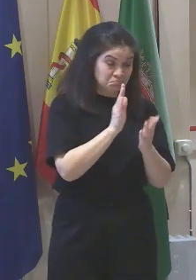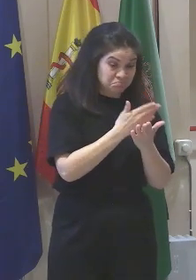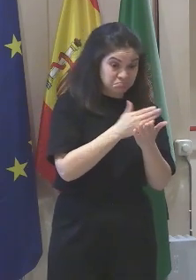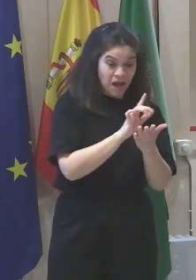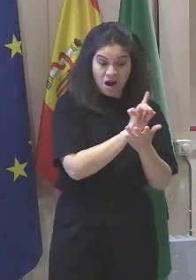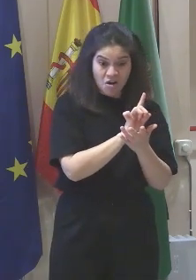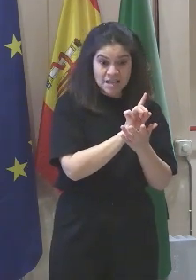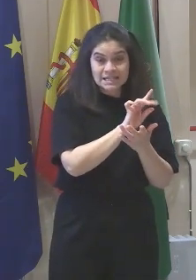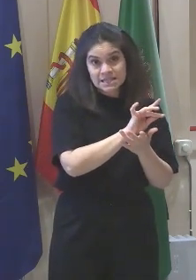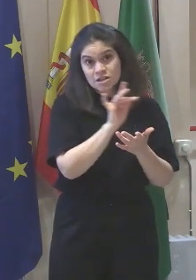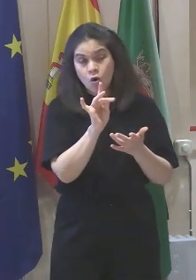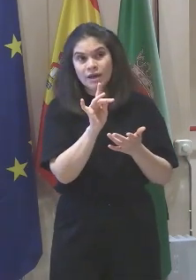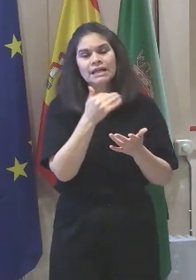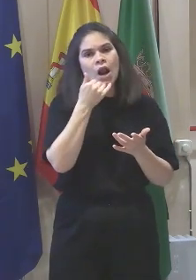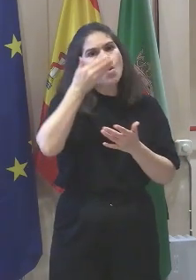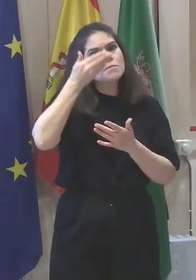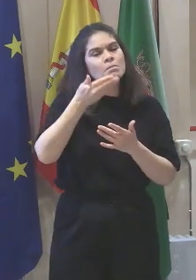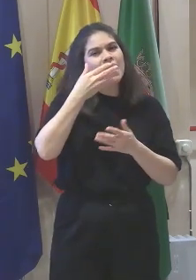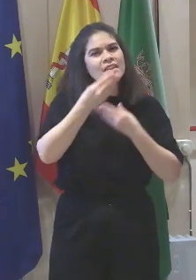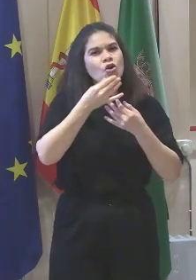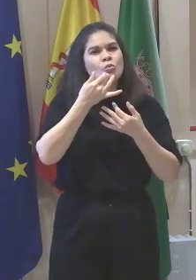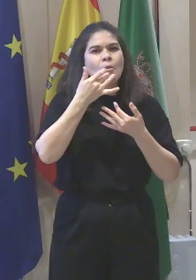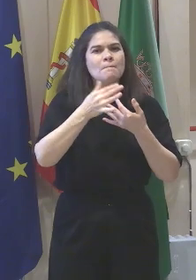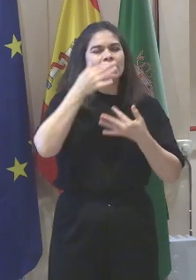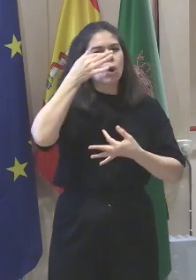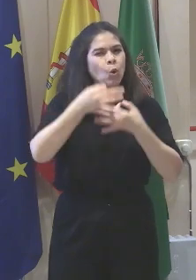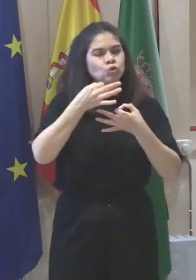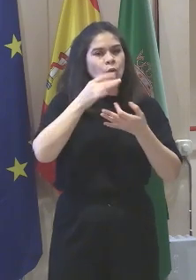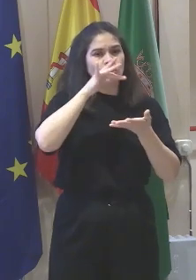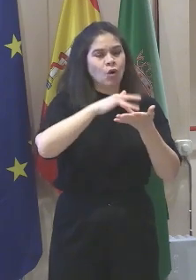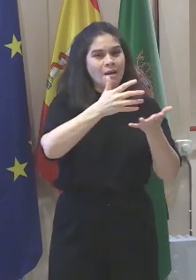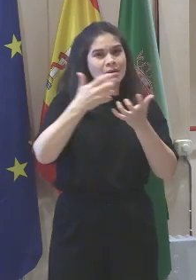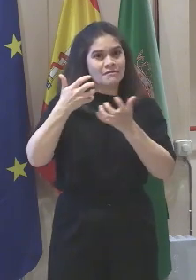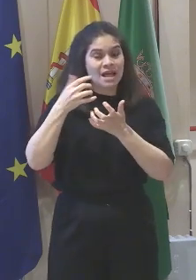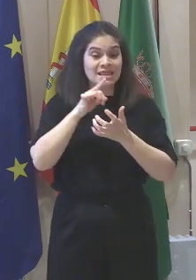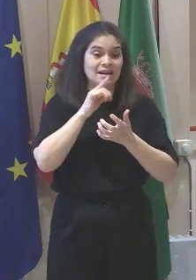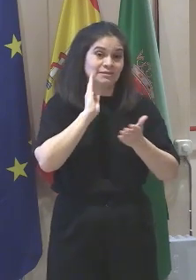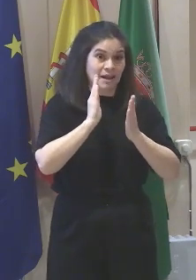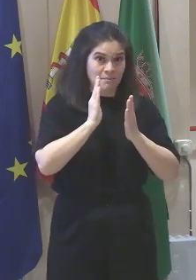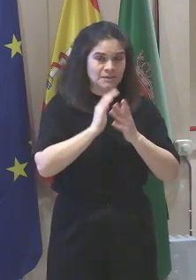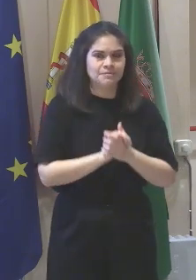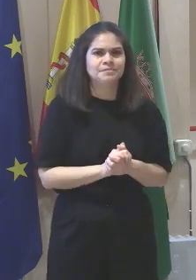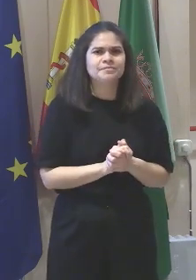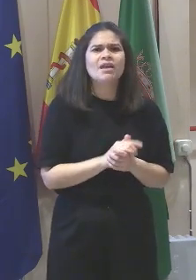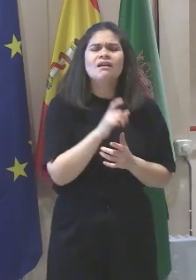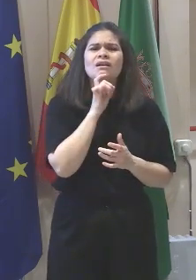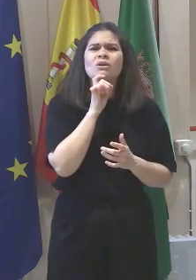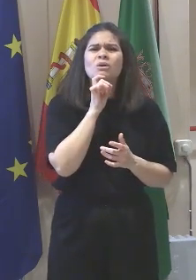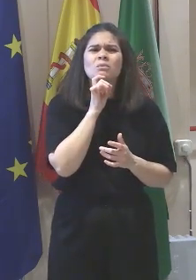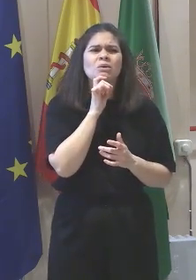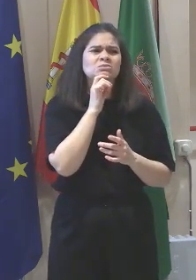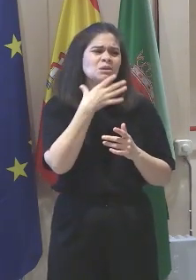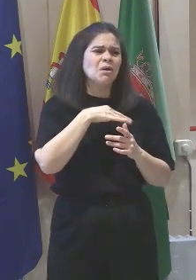es una prioridad para hacerlo lo más justo a la hora de poder beneficiarse de estas terapias. ¿Cómo se valoran